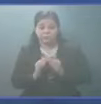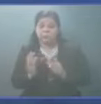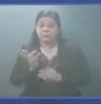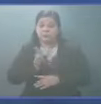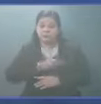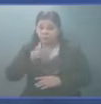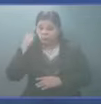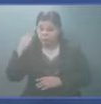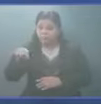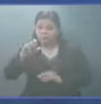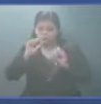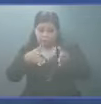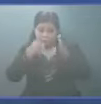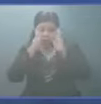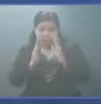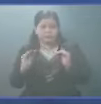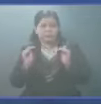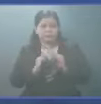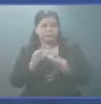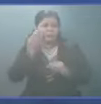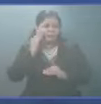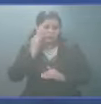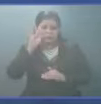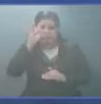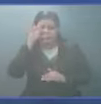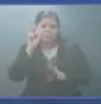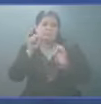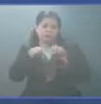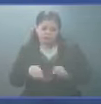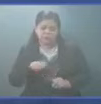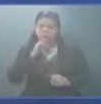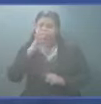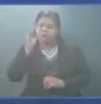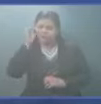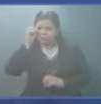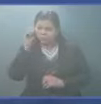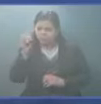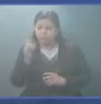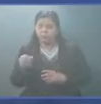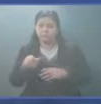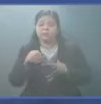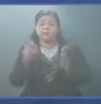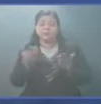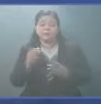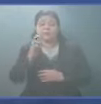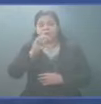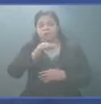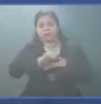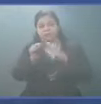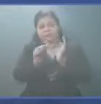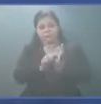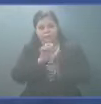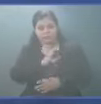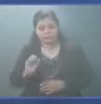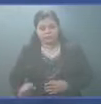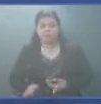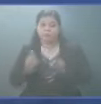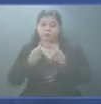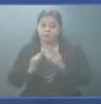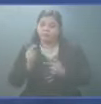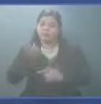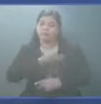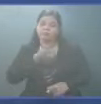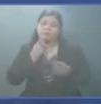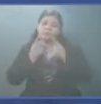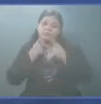recuerde que nos puede sintonizar y dejar sus comentarios a través de nuestro Facebook Live en la página de la Asamblea Legislativa del Salvador. Estamos conversando con el